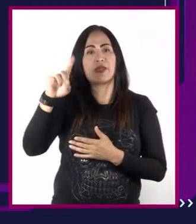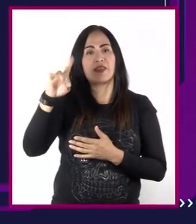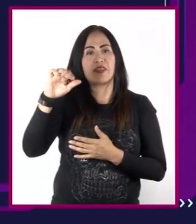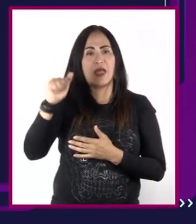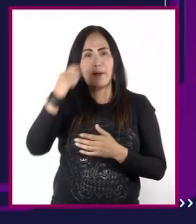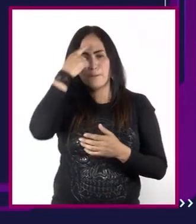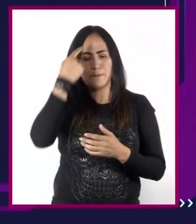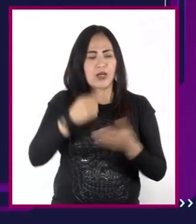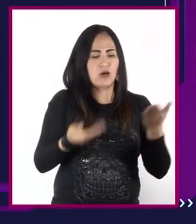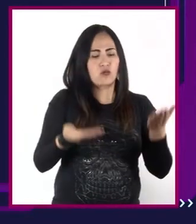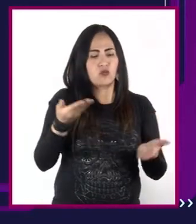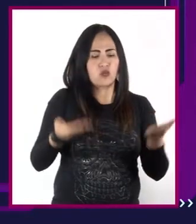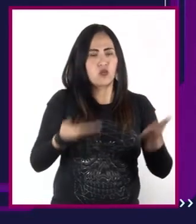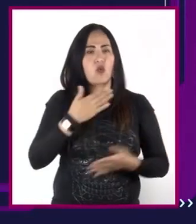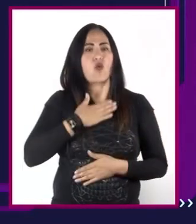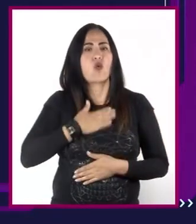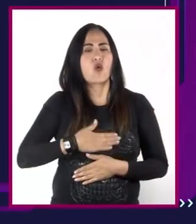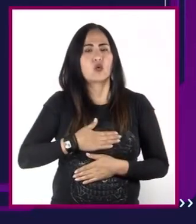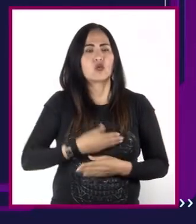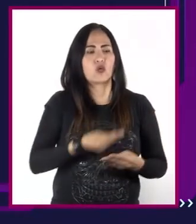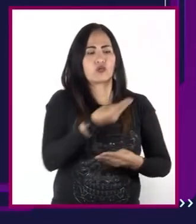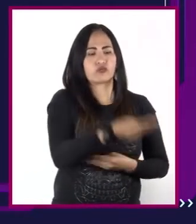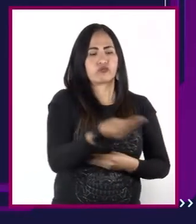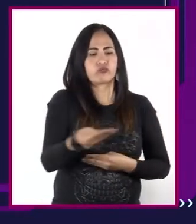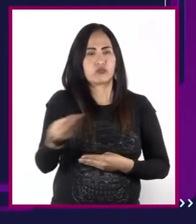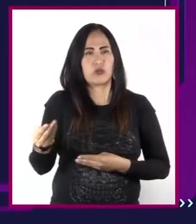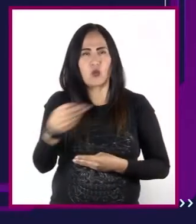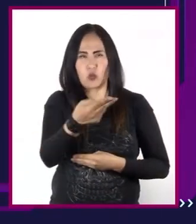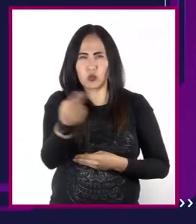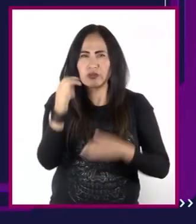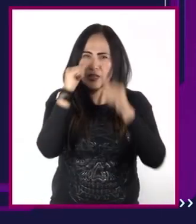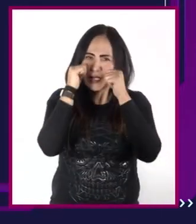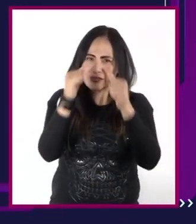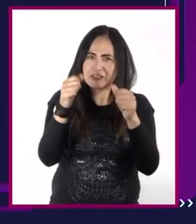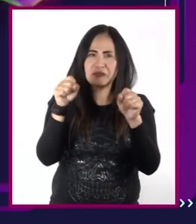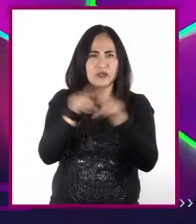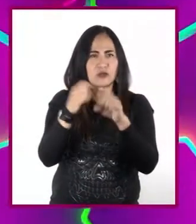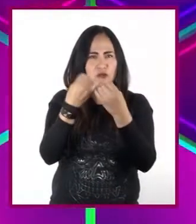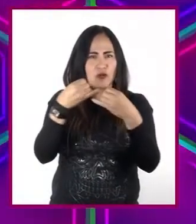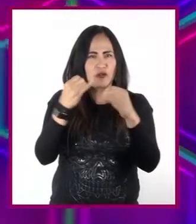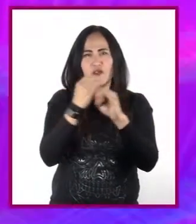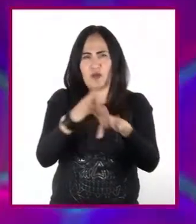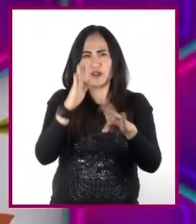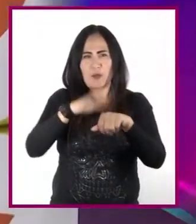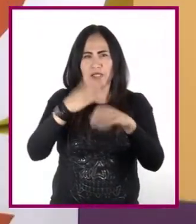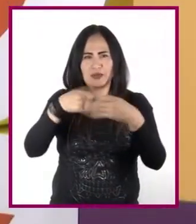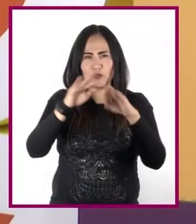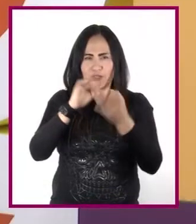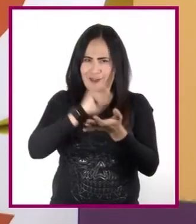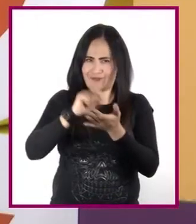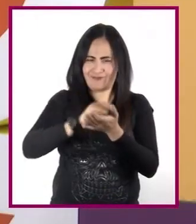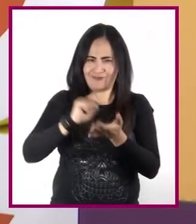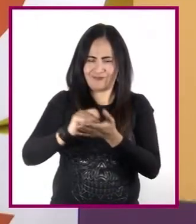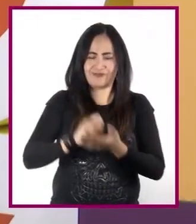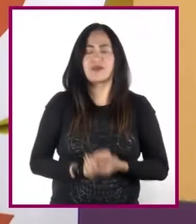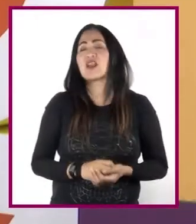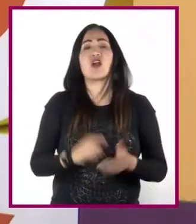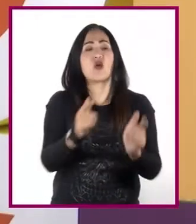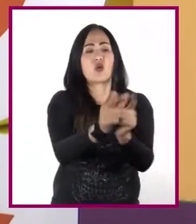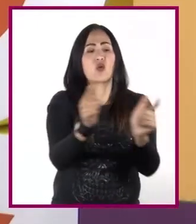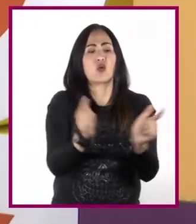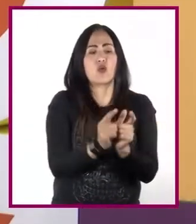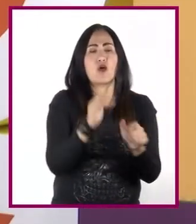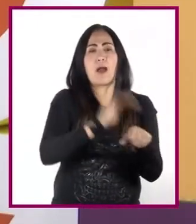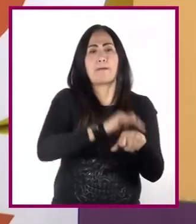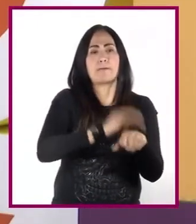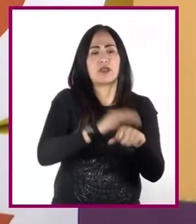reparto equitativo. Les sugerimos poner atención y tomar nota de la información más relevante. Un grupo de amigos